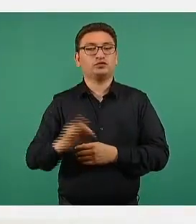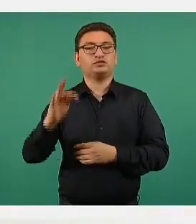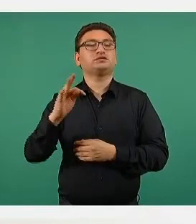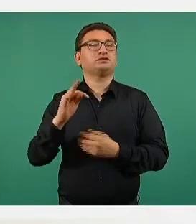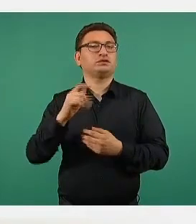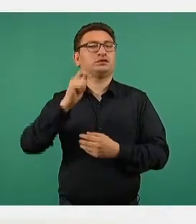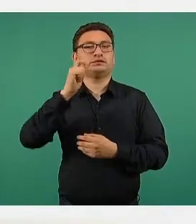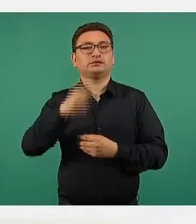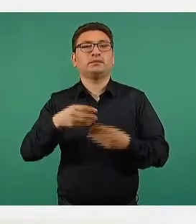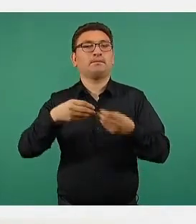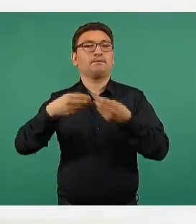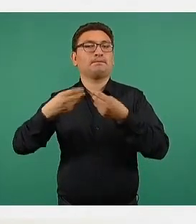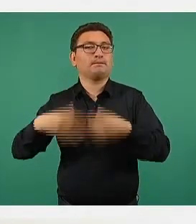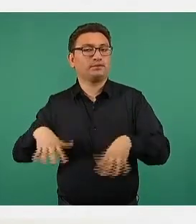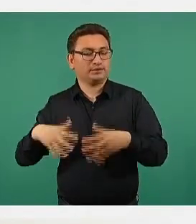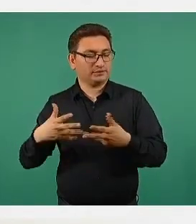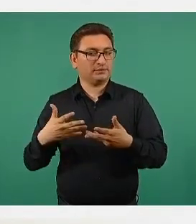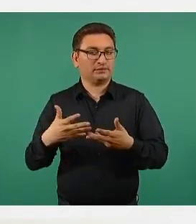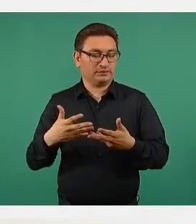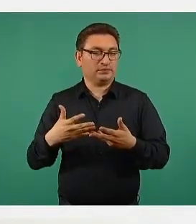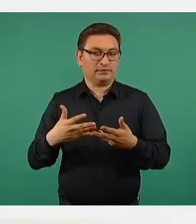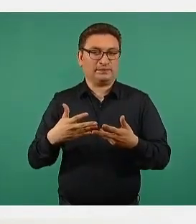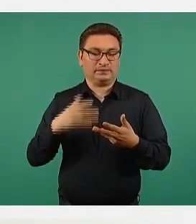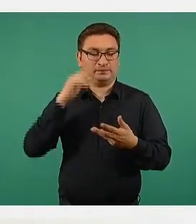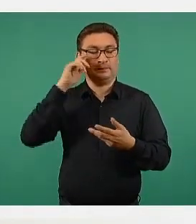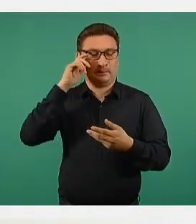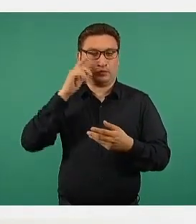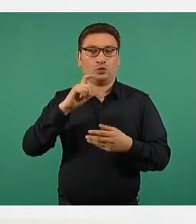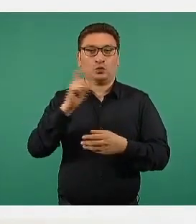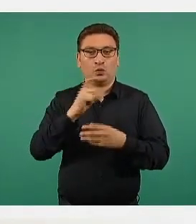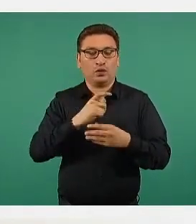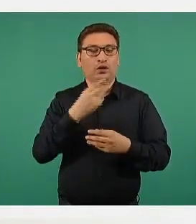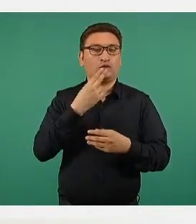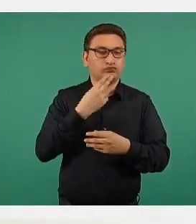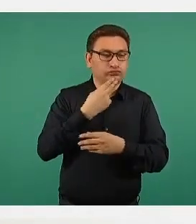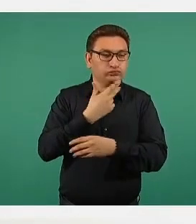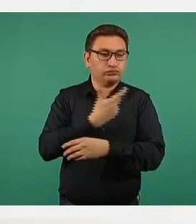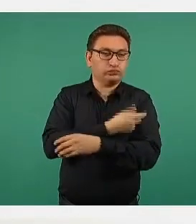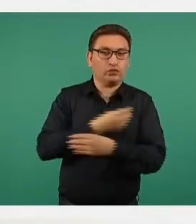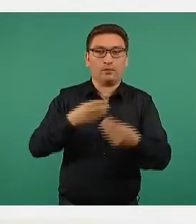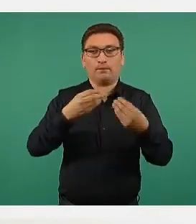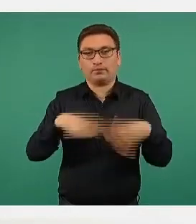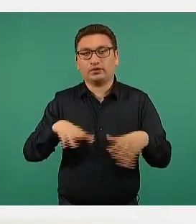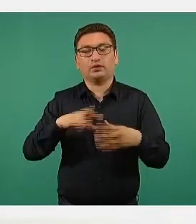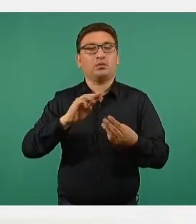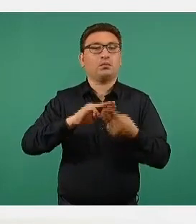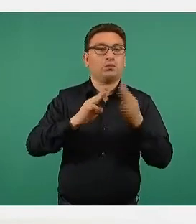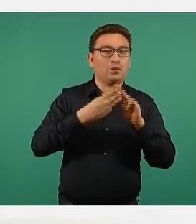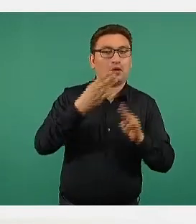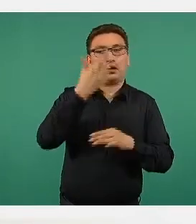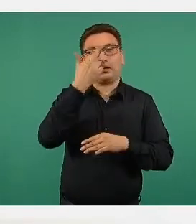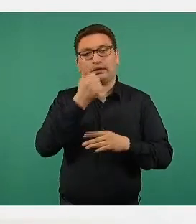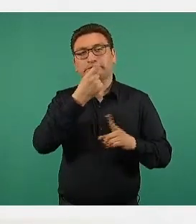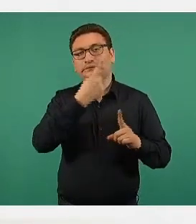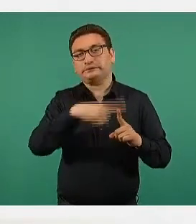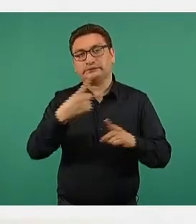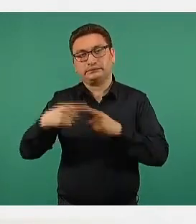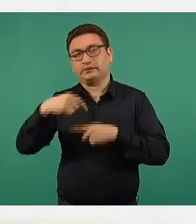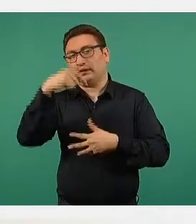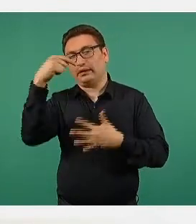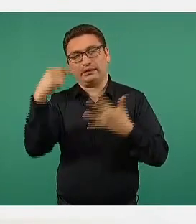se han perdido, perdido durante la operación por múltiples razones, y es totalmente dentro